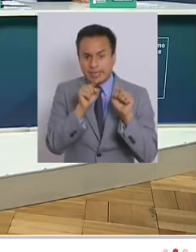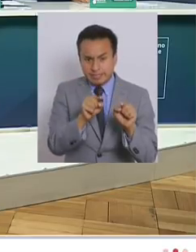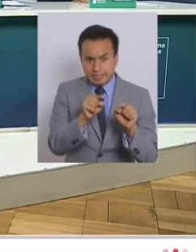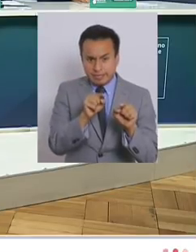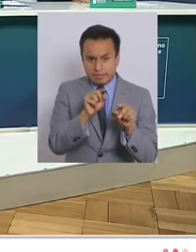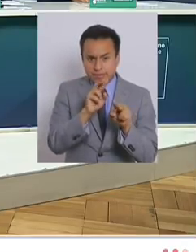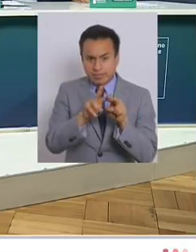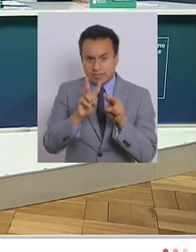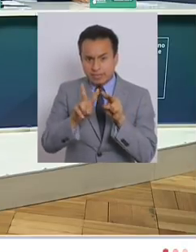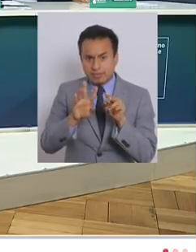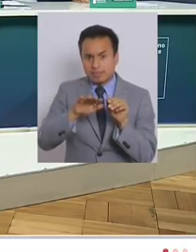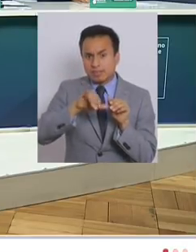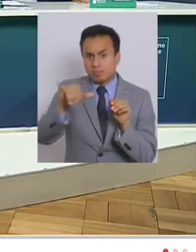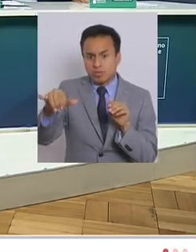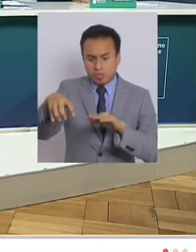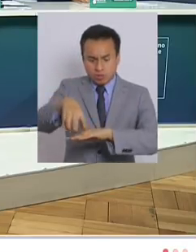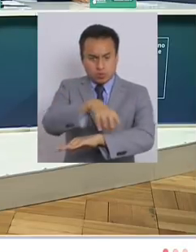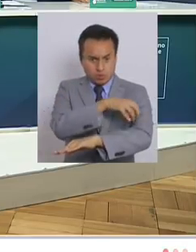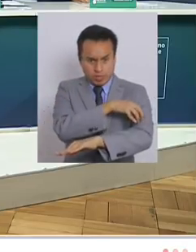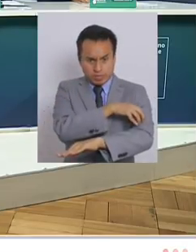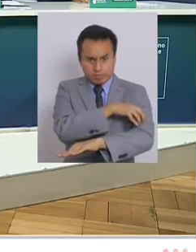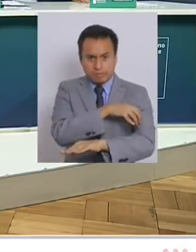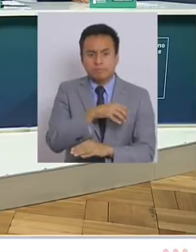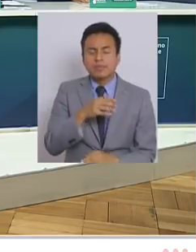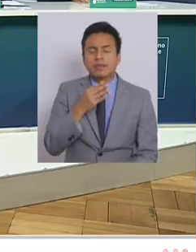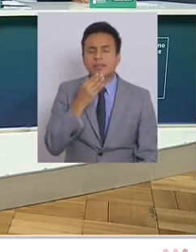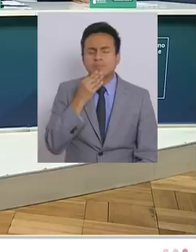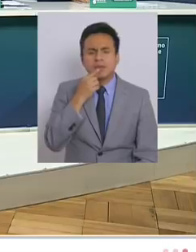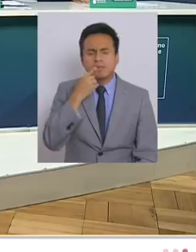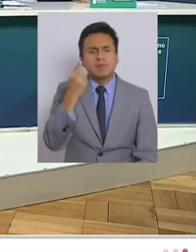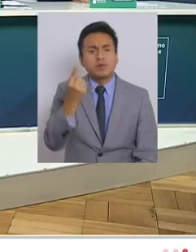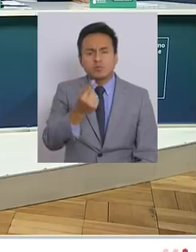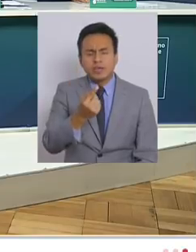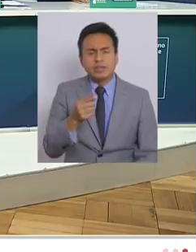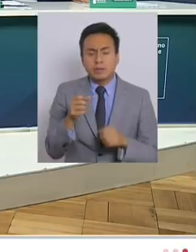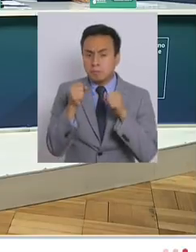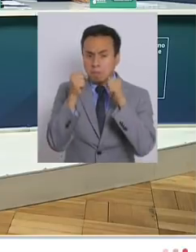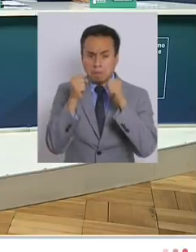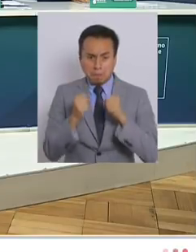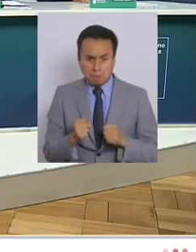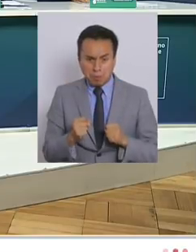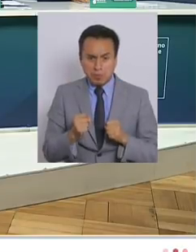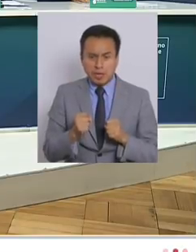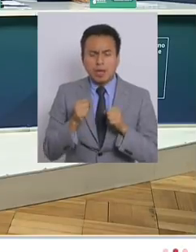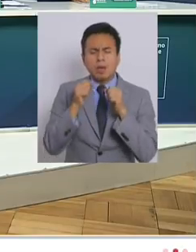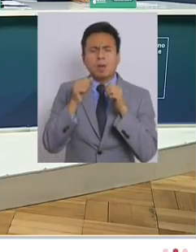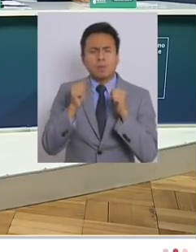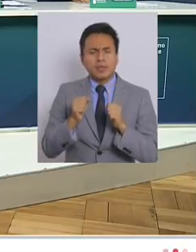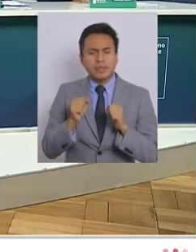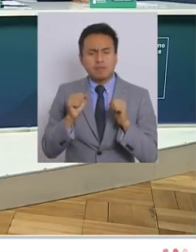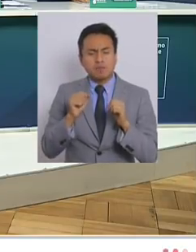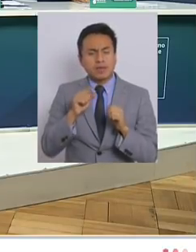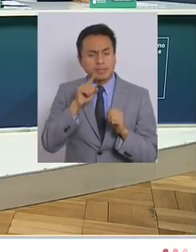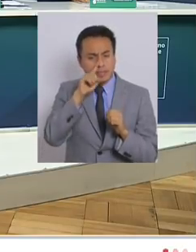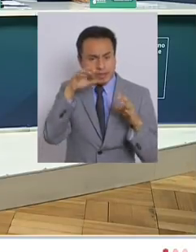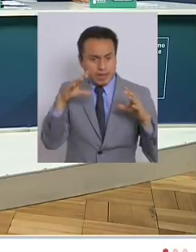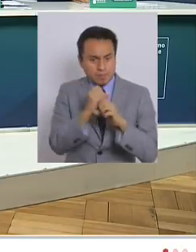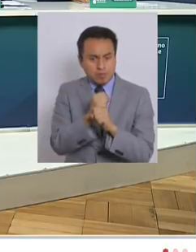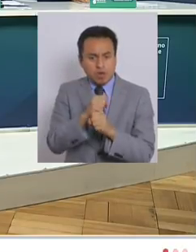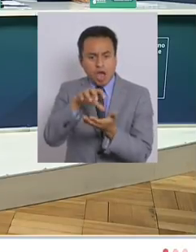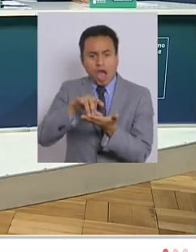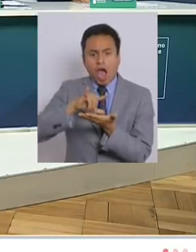aplicar en todas las regiones y también preguntarle por la posibilidad de que también se ocupe esta técnica en los